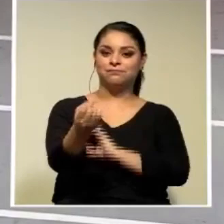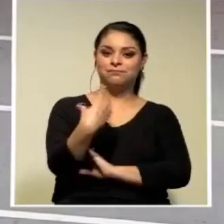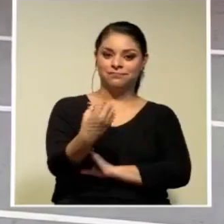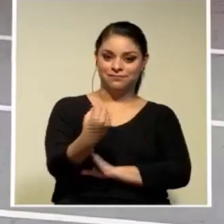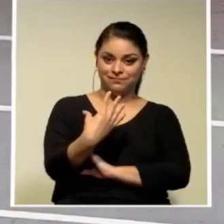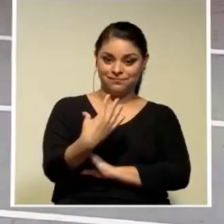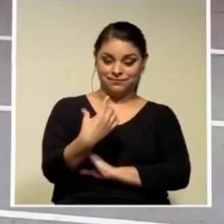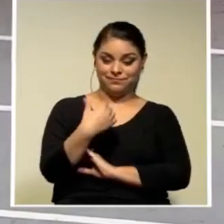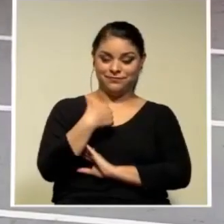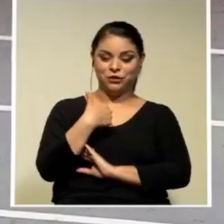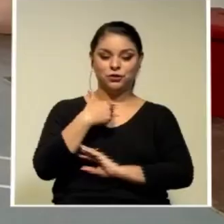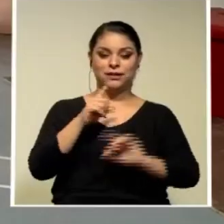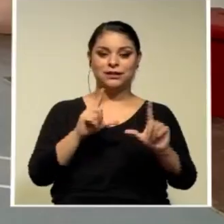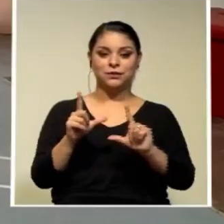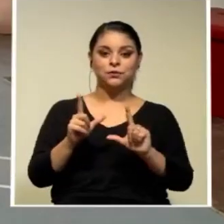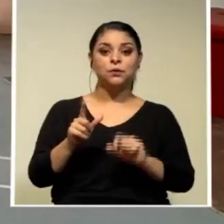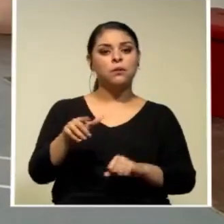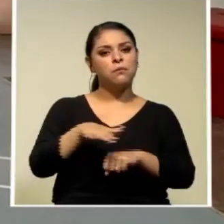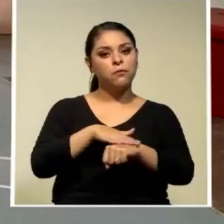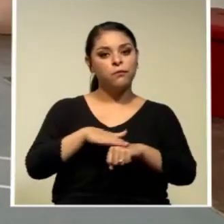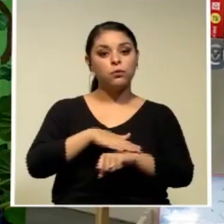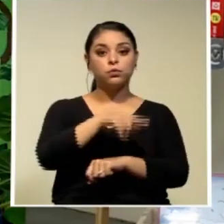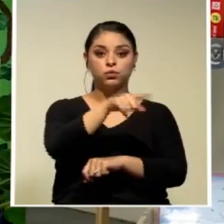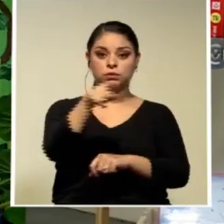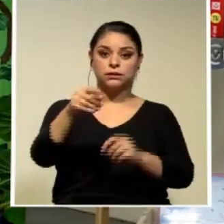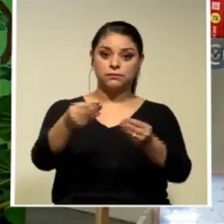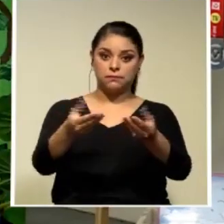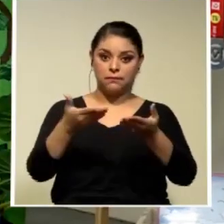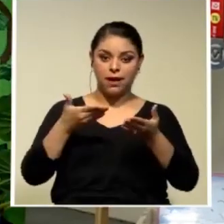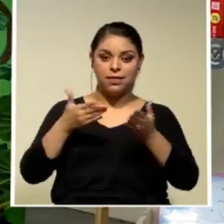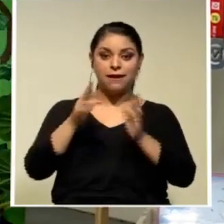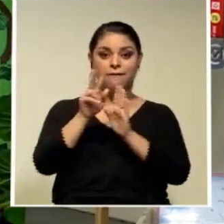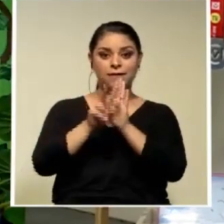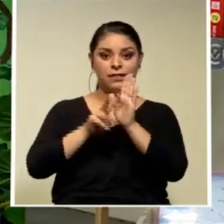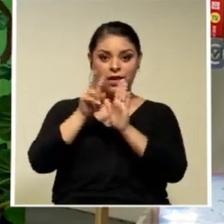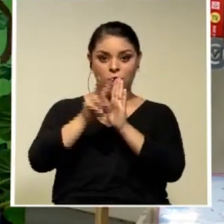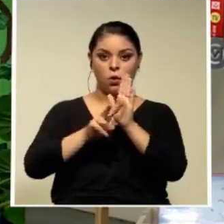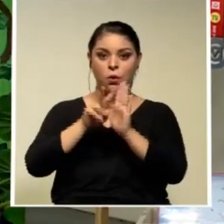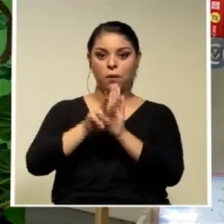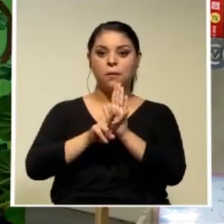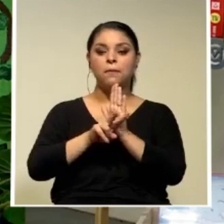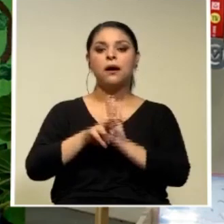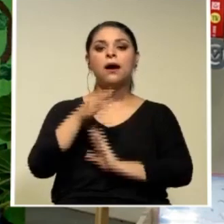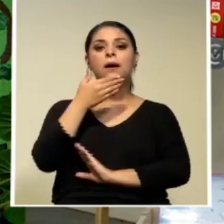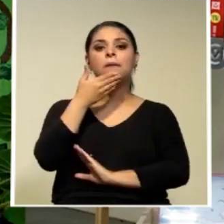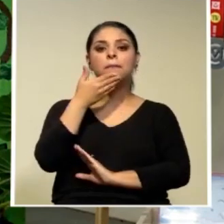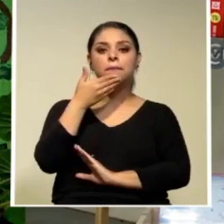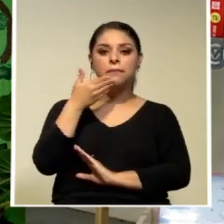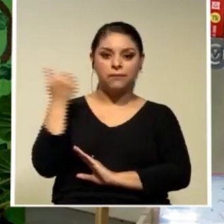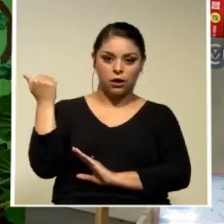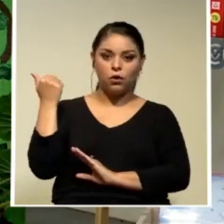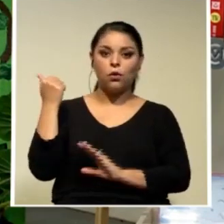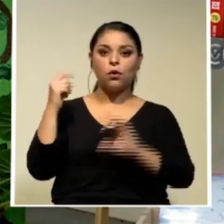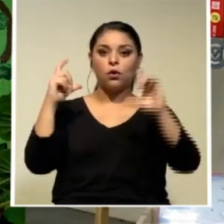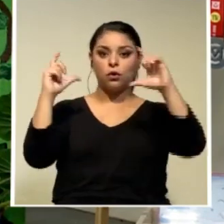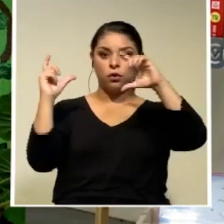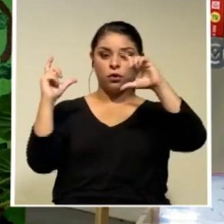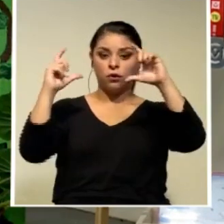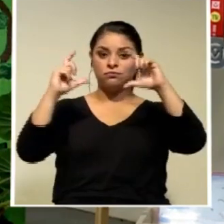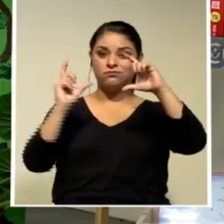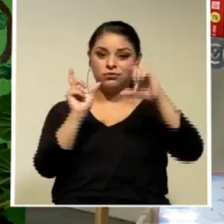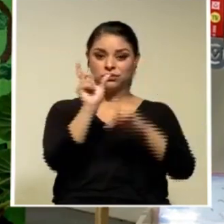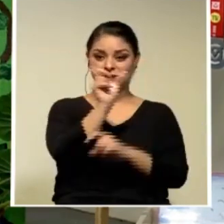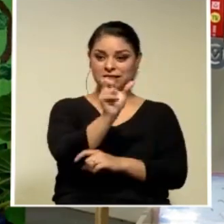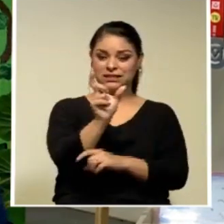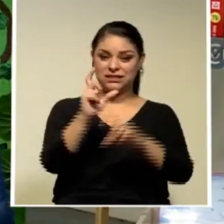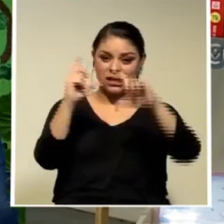cosita, niña, ¿sí? Cuando vamos a mandar un video, vamos a tomarlo de forma horizontal para que cuando se vea en pantalla,